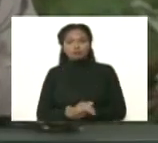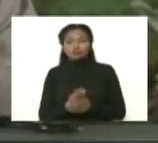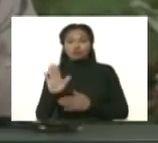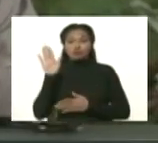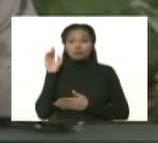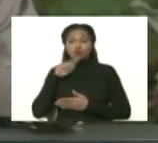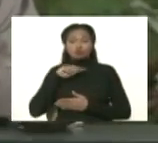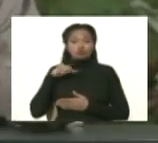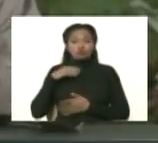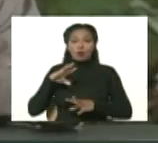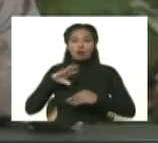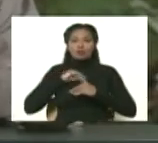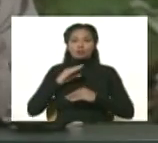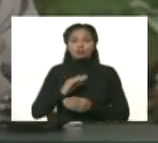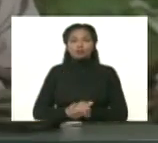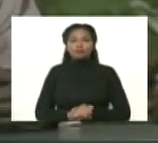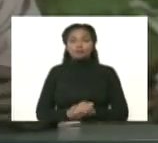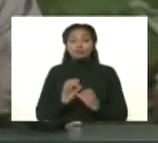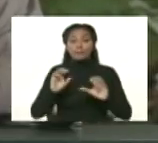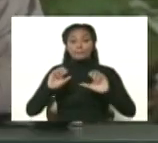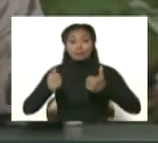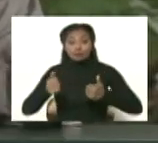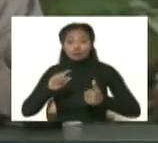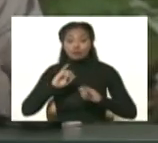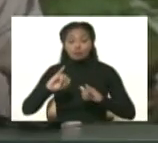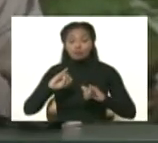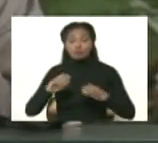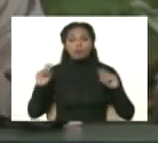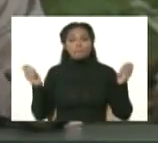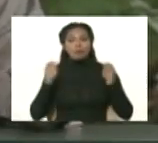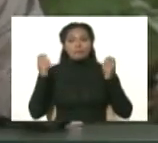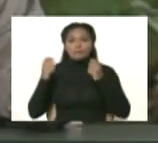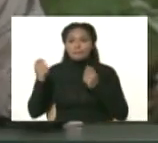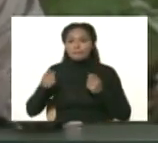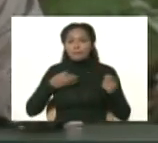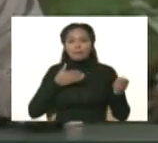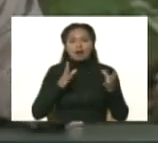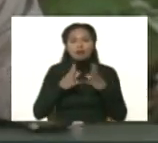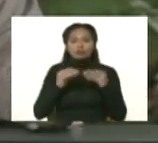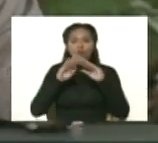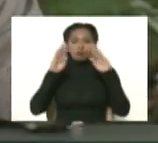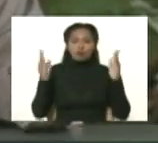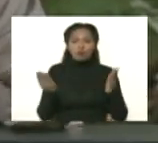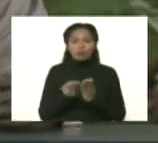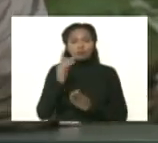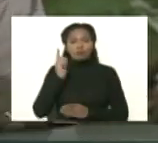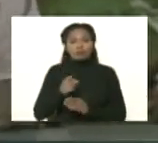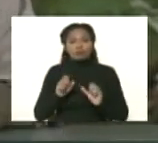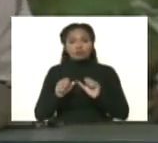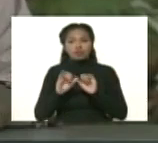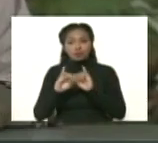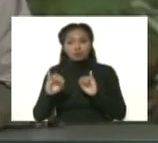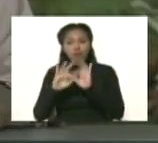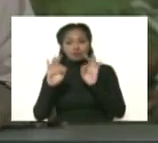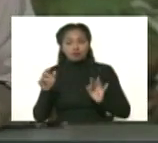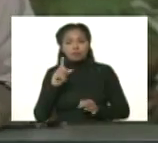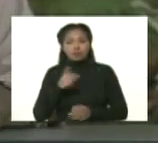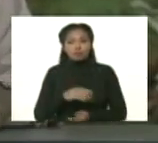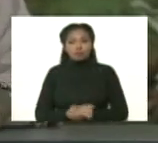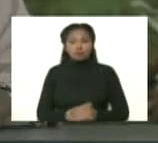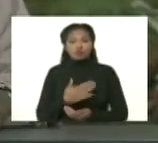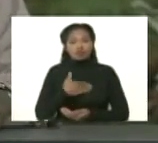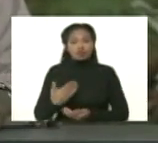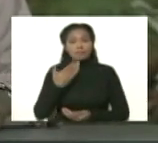compromiso que adquirimos nosotros. Usted tomó la iniciativa, motivamos a todo el mundo y debemos continuarlo. Y quiero